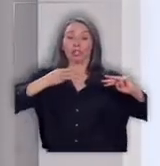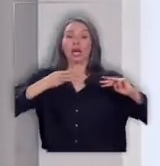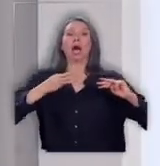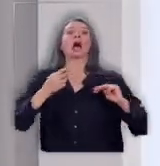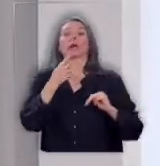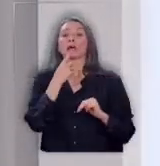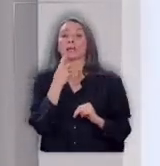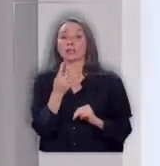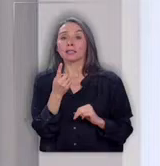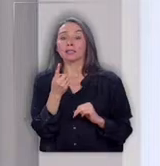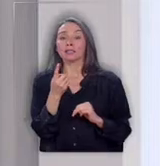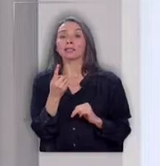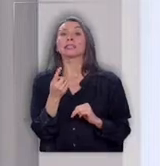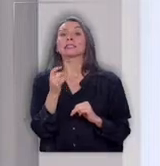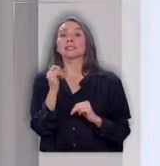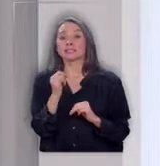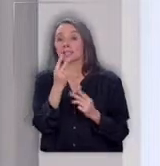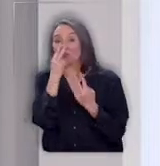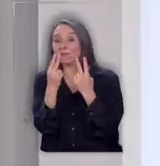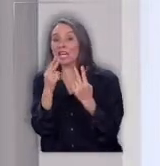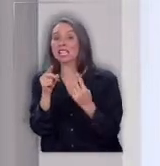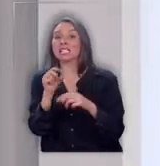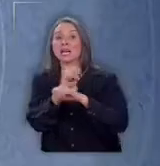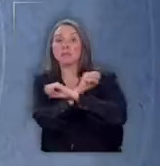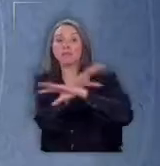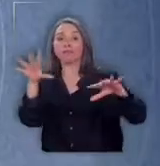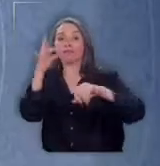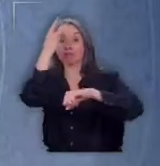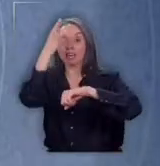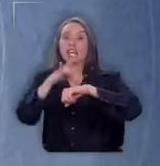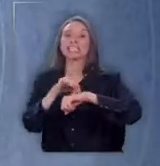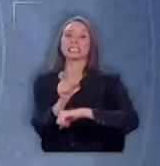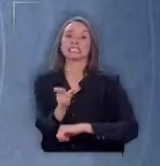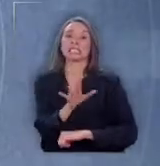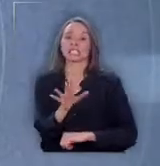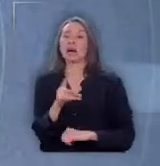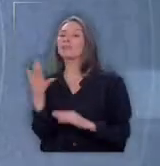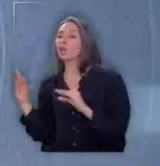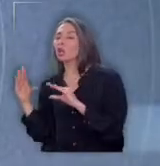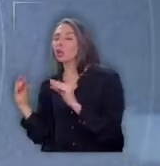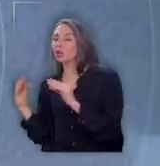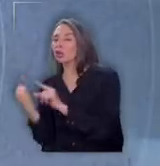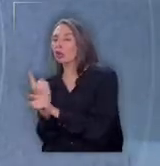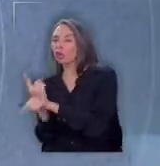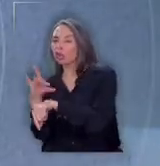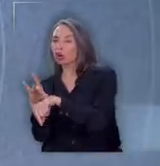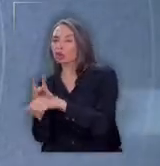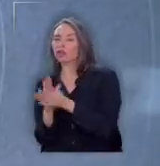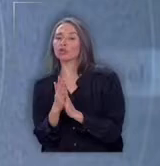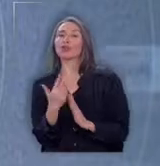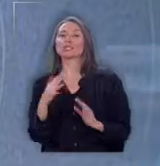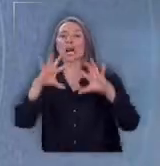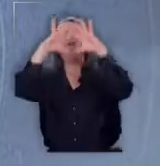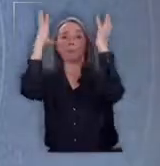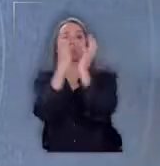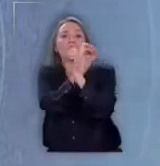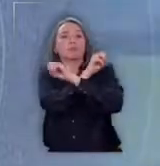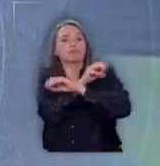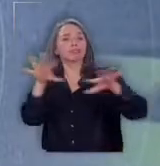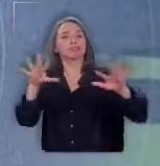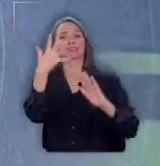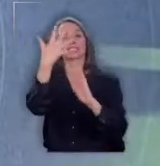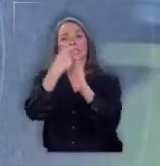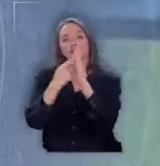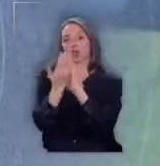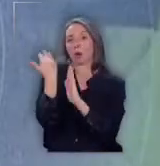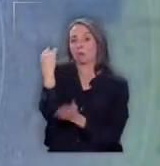gravedad de la ahora doctor ugarte con todo lo que hemos hablado el coronavirus lleva 5 meses en el mundo nosotros partimos